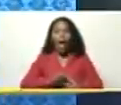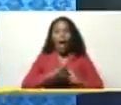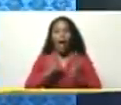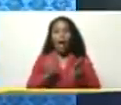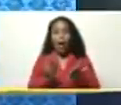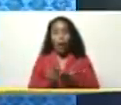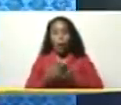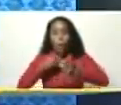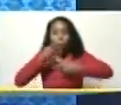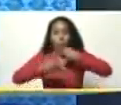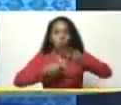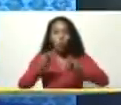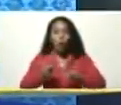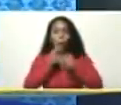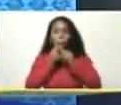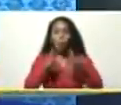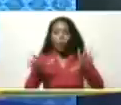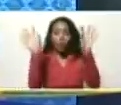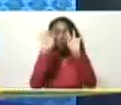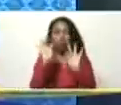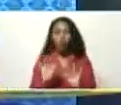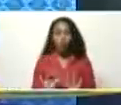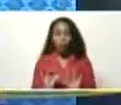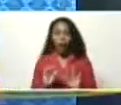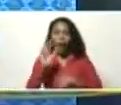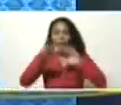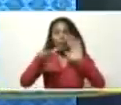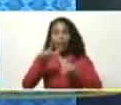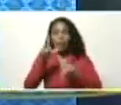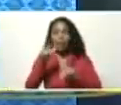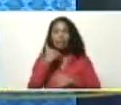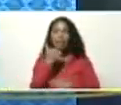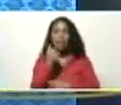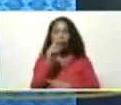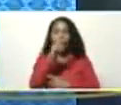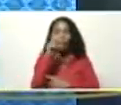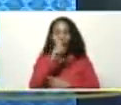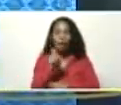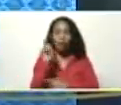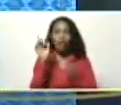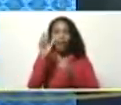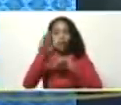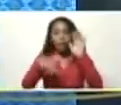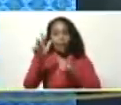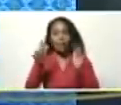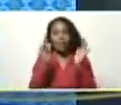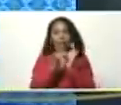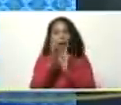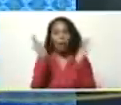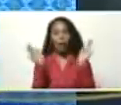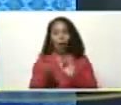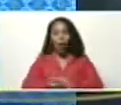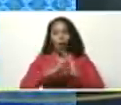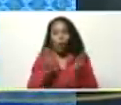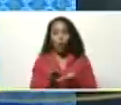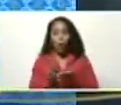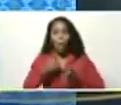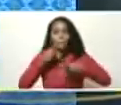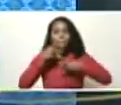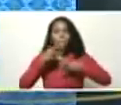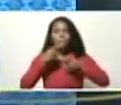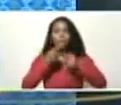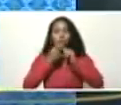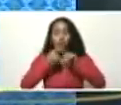Multipolar, a 13 años, a 20 años del 13 de abril. Geopolítica Multipolar